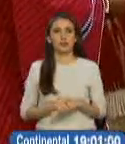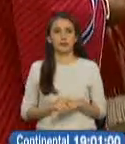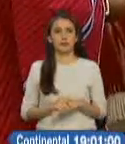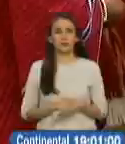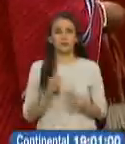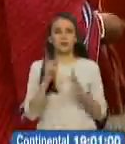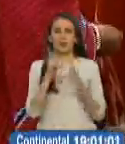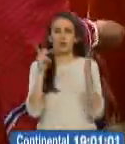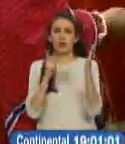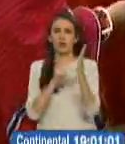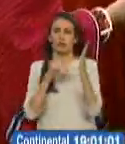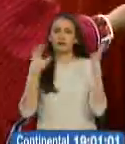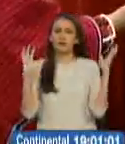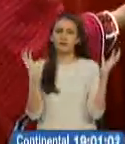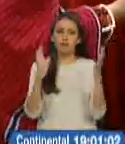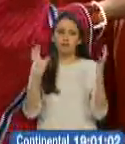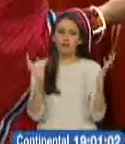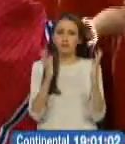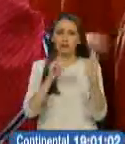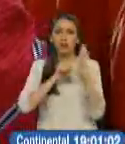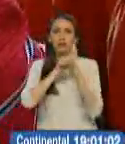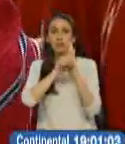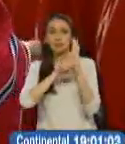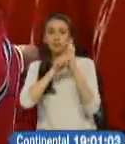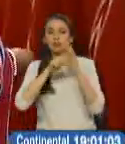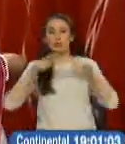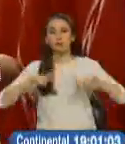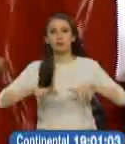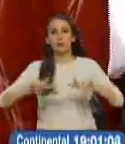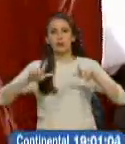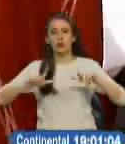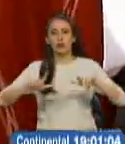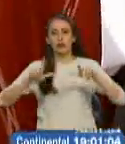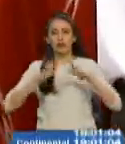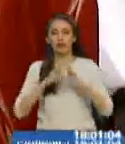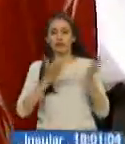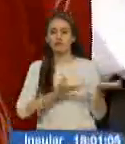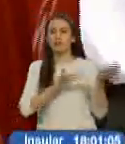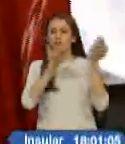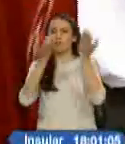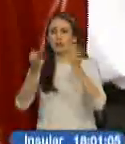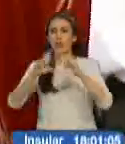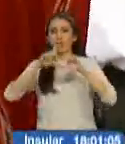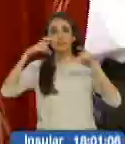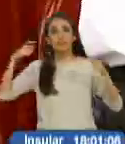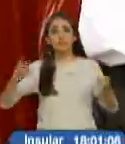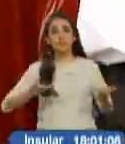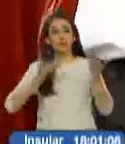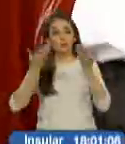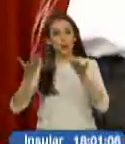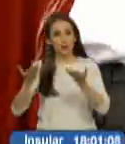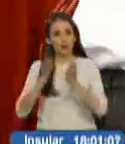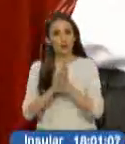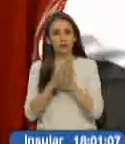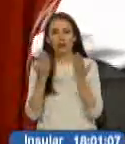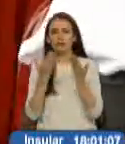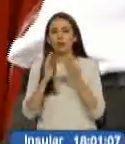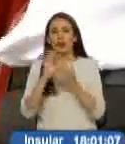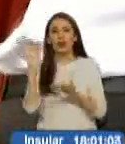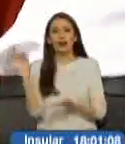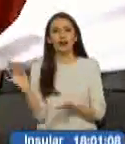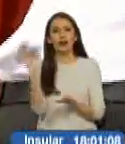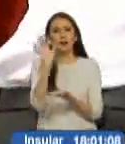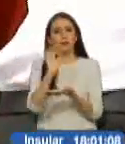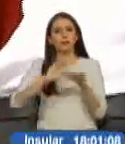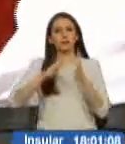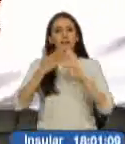En una ceremonia cargada de simbolismos, el presidente de la República, Lenín Moreno, recibió el bastón ancestral de mando por parte de representantes